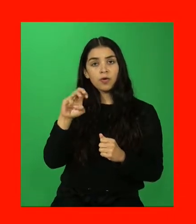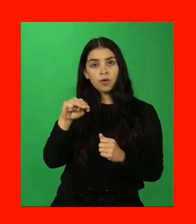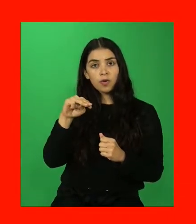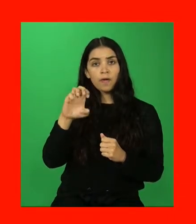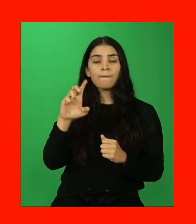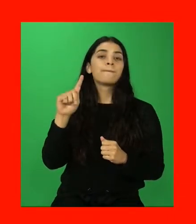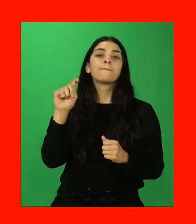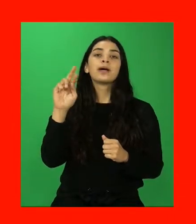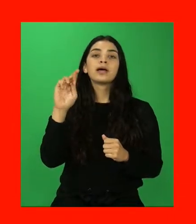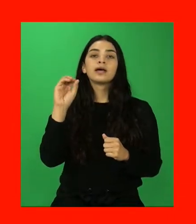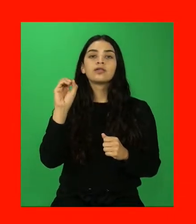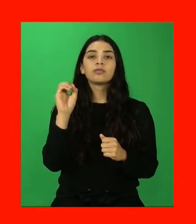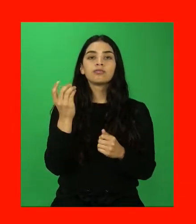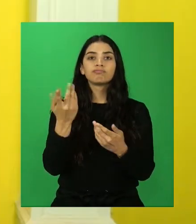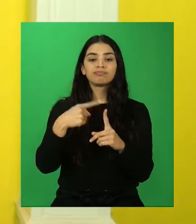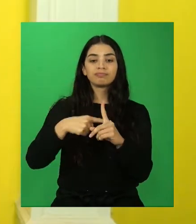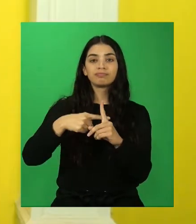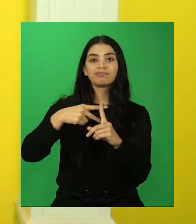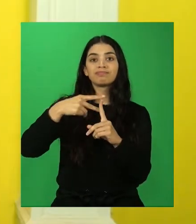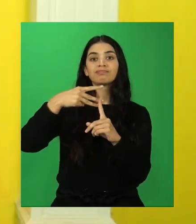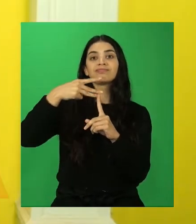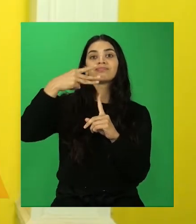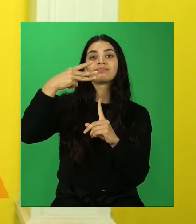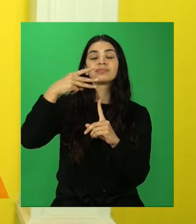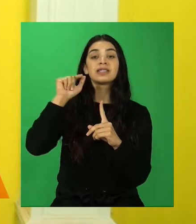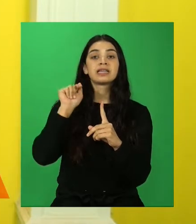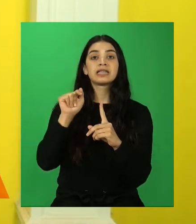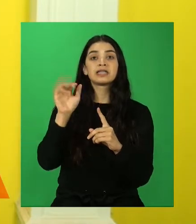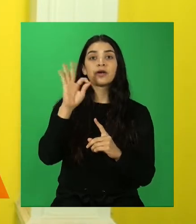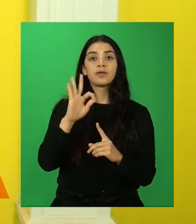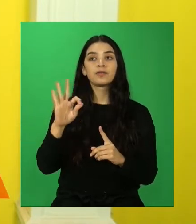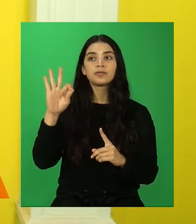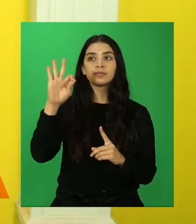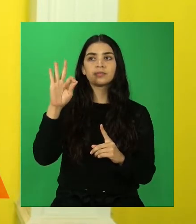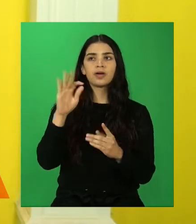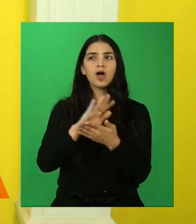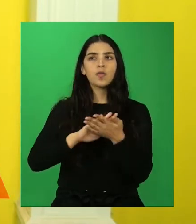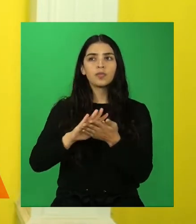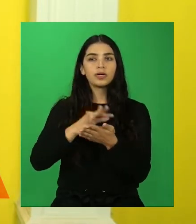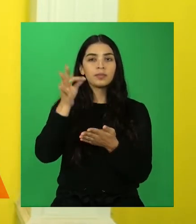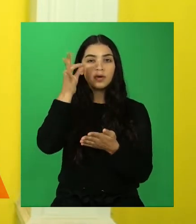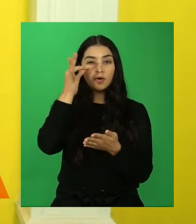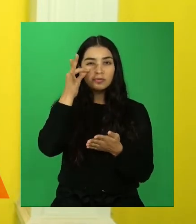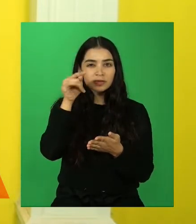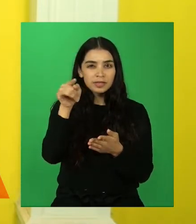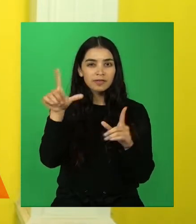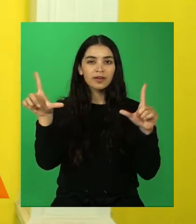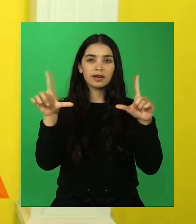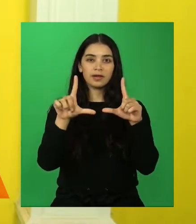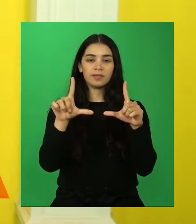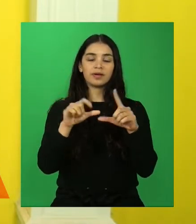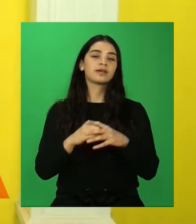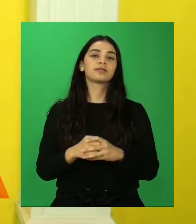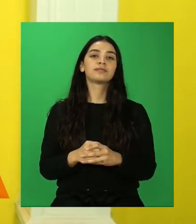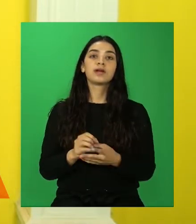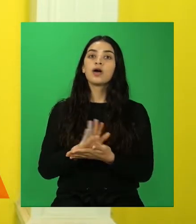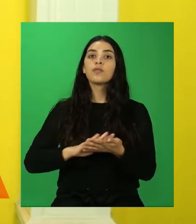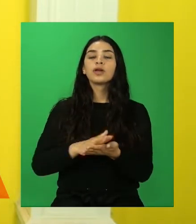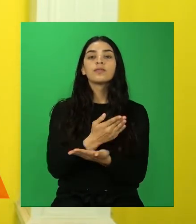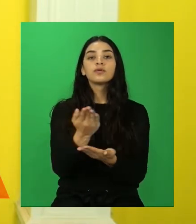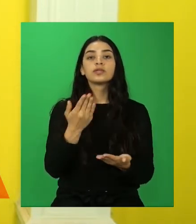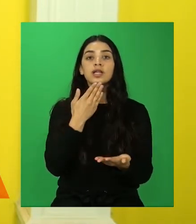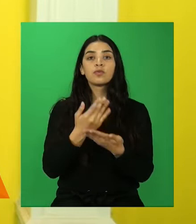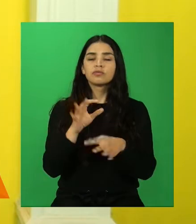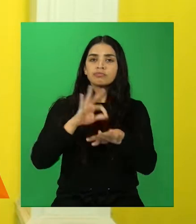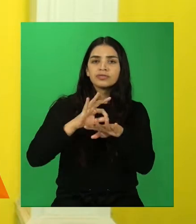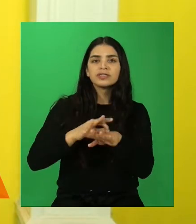este mide en grados Celsius. Es algo parecido a este. A ustedes también cuando se enferman, ¿cierto?